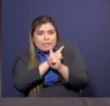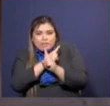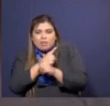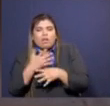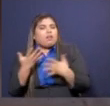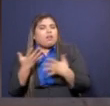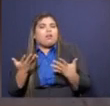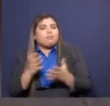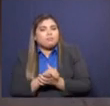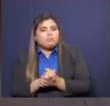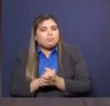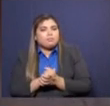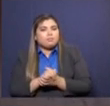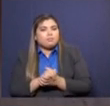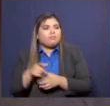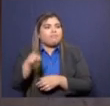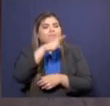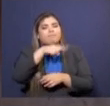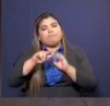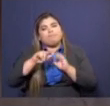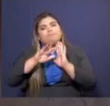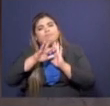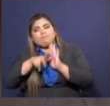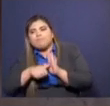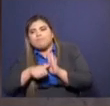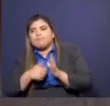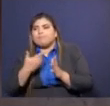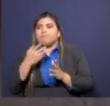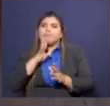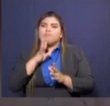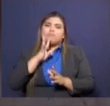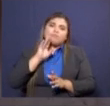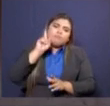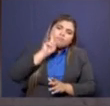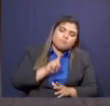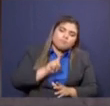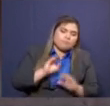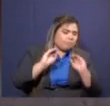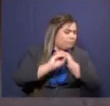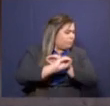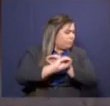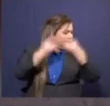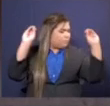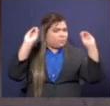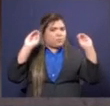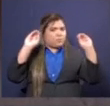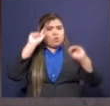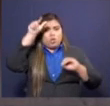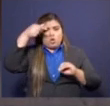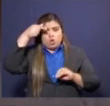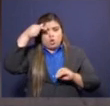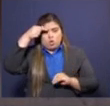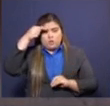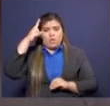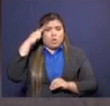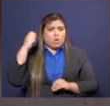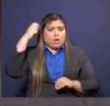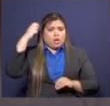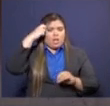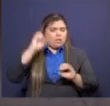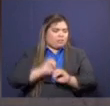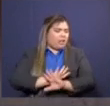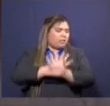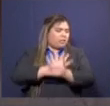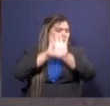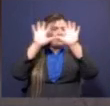corrupción, sino también para asegurar la más amplia transparencia. En